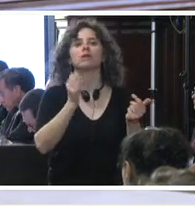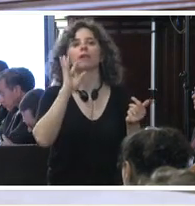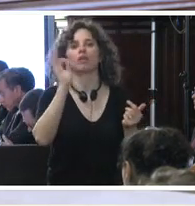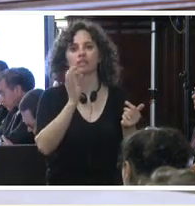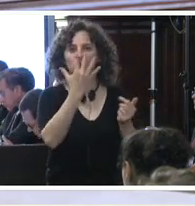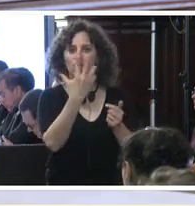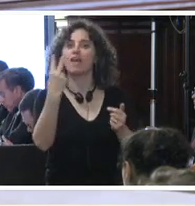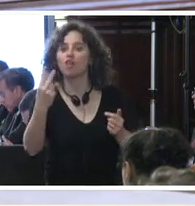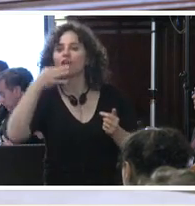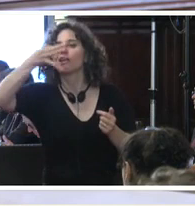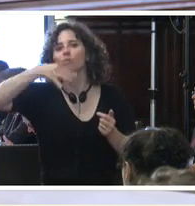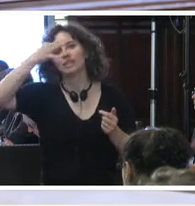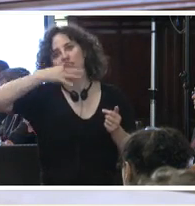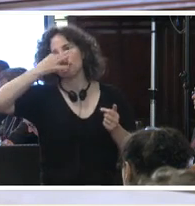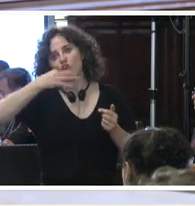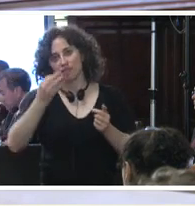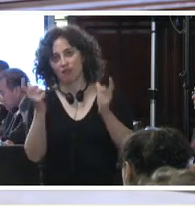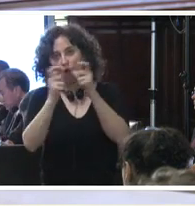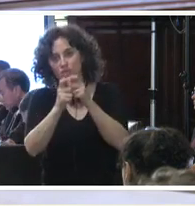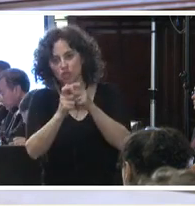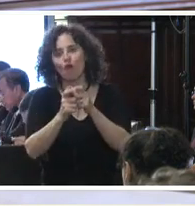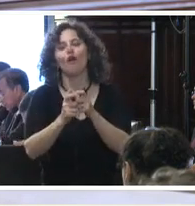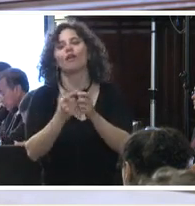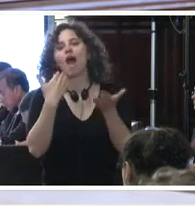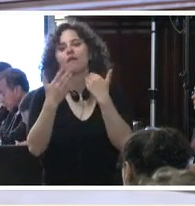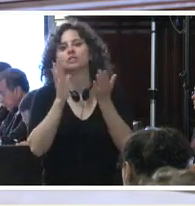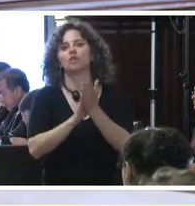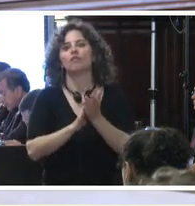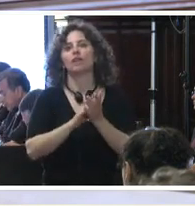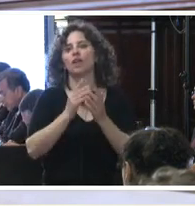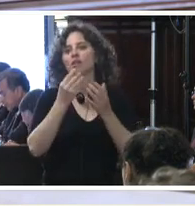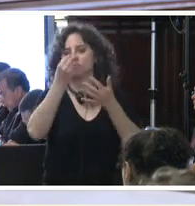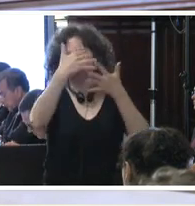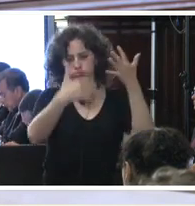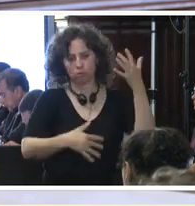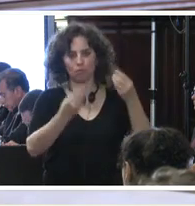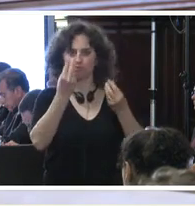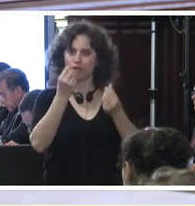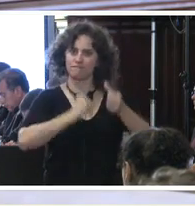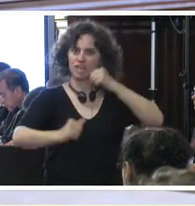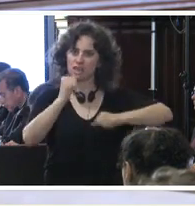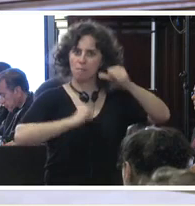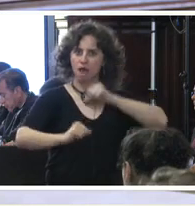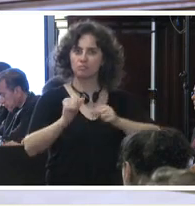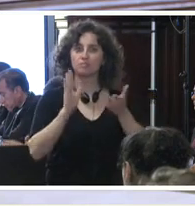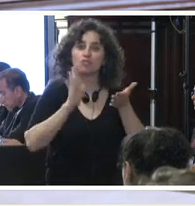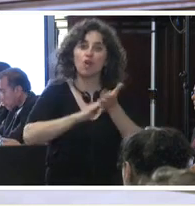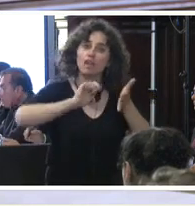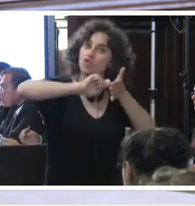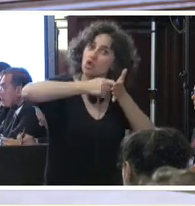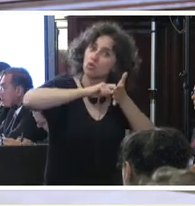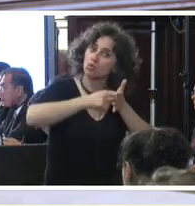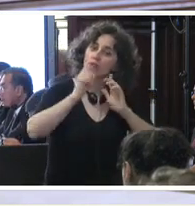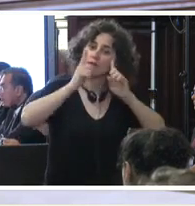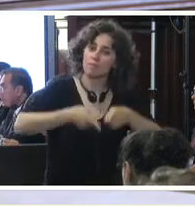Estas 52 recomendaciones, sin embargo, hablan de una considerable cantidad de víctimas. Sobre la tortura, que también